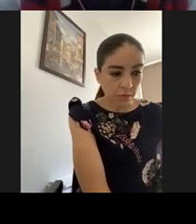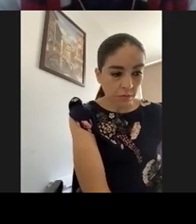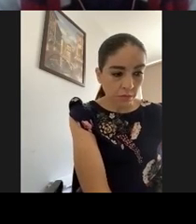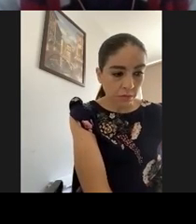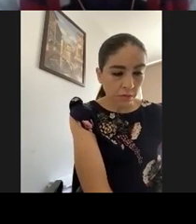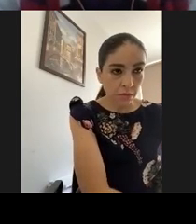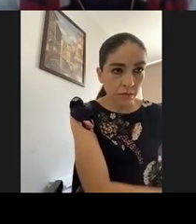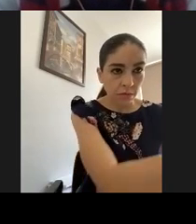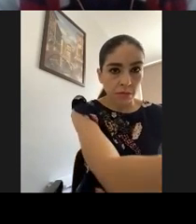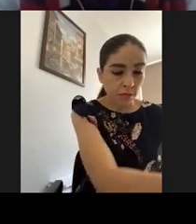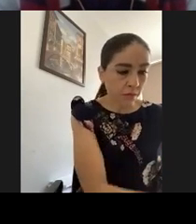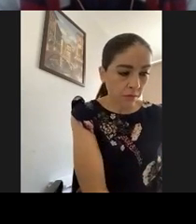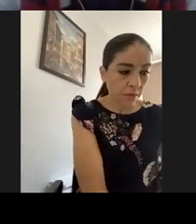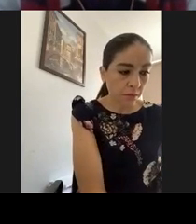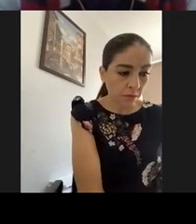la consulta ciudadana.